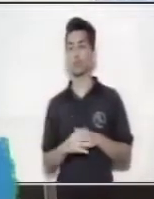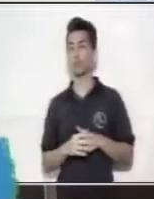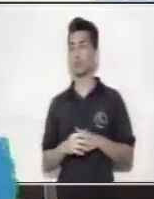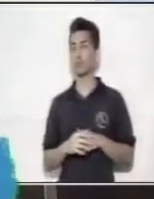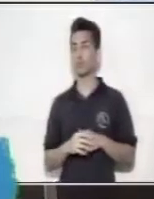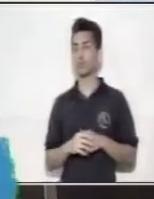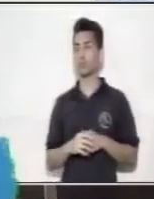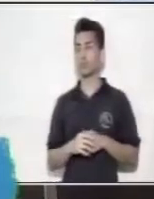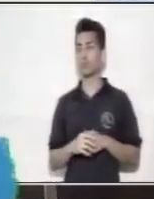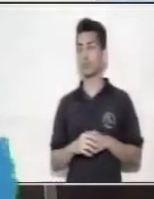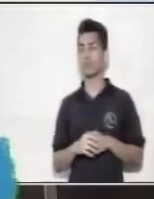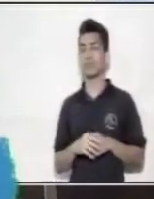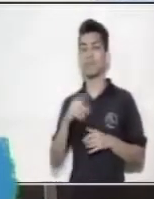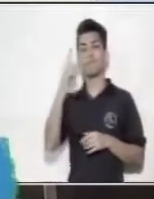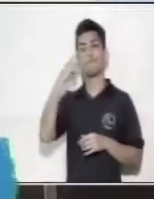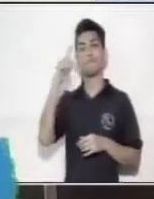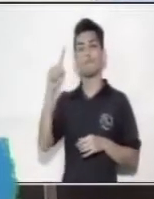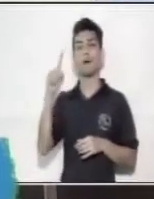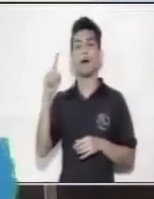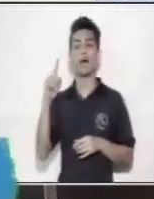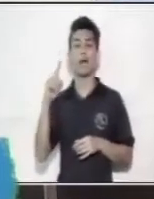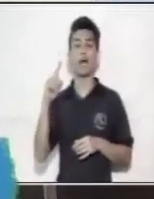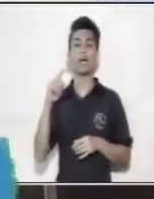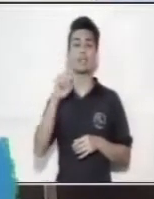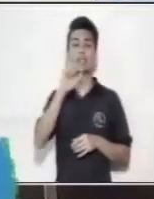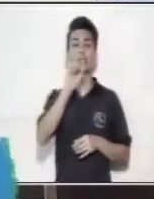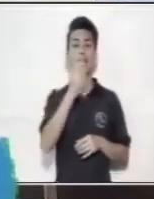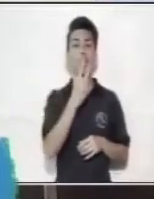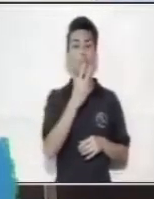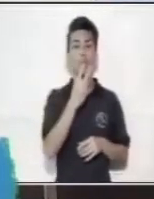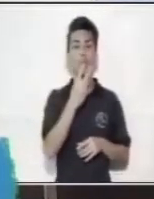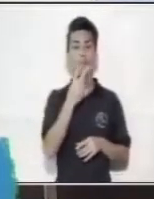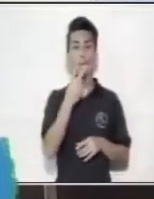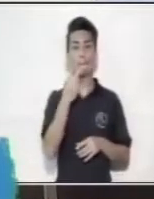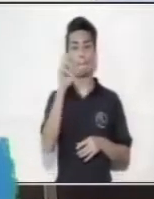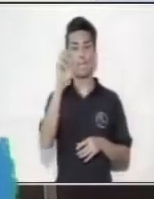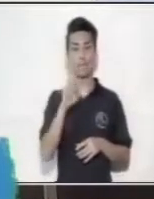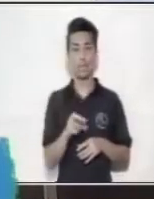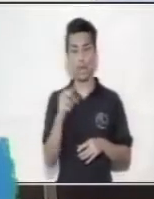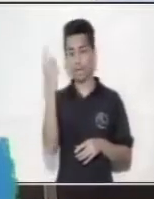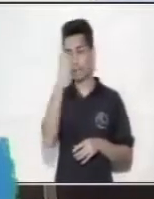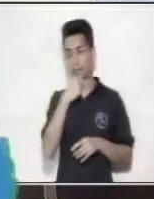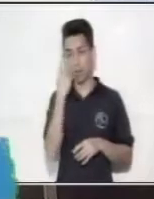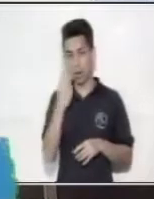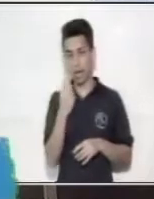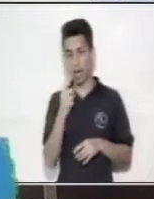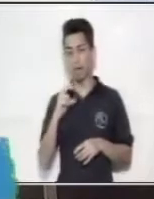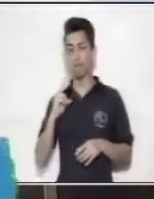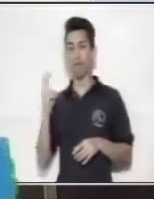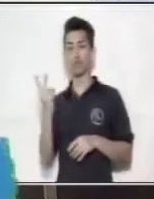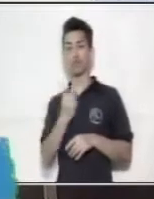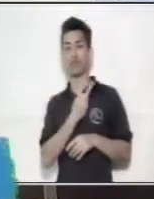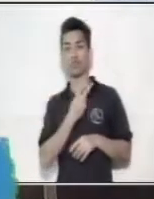le pertenecen a la segunda persona singular, tú, vosotros, plural.